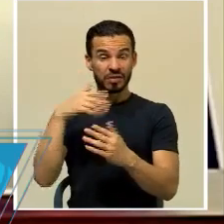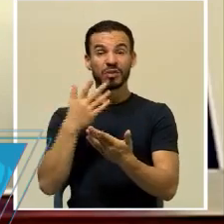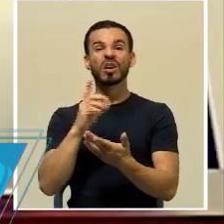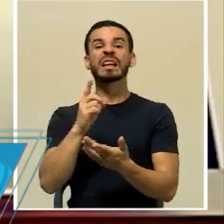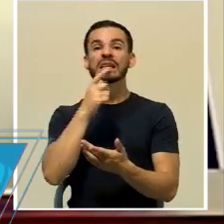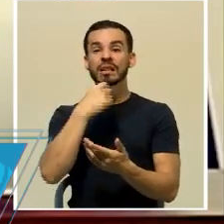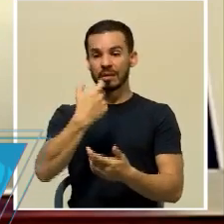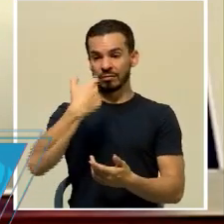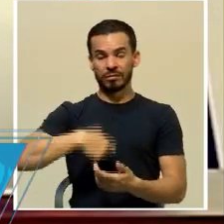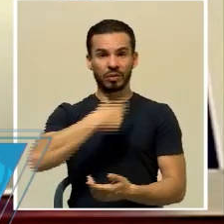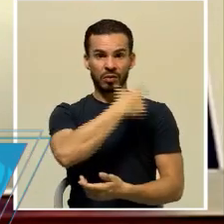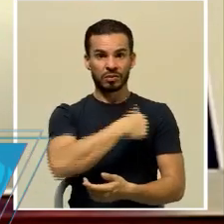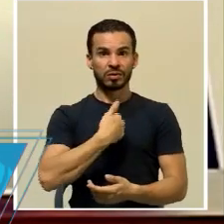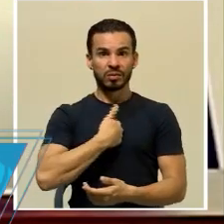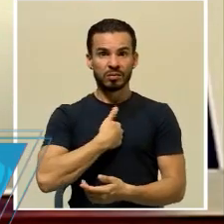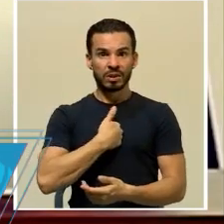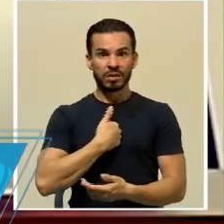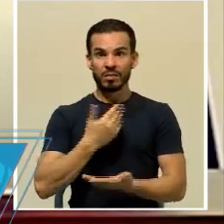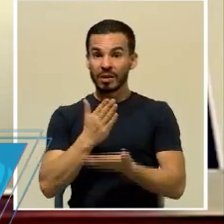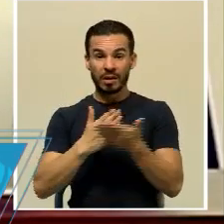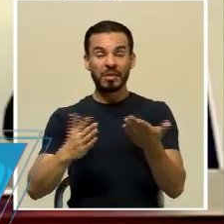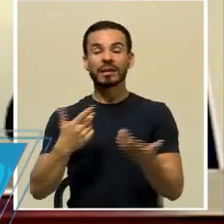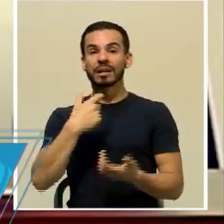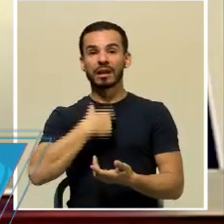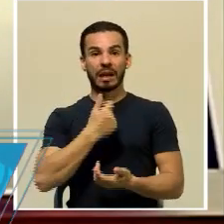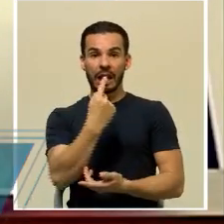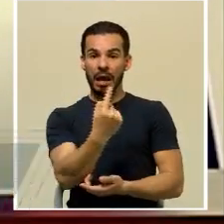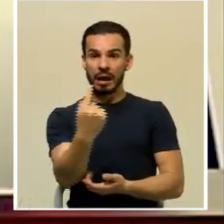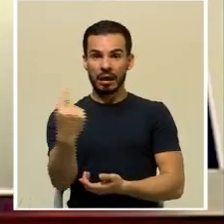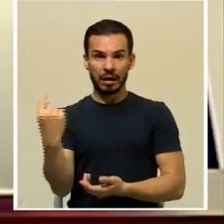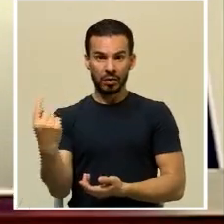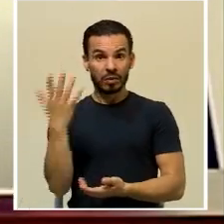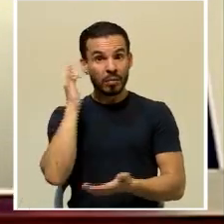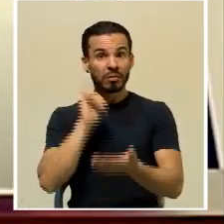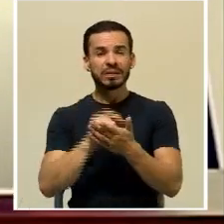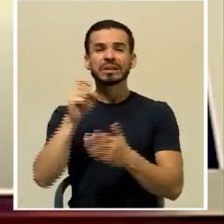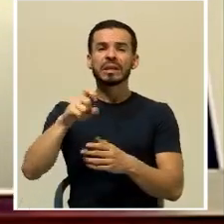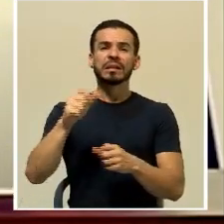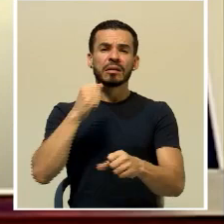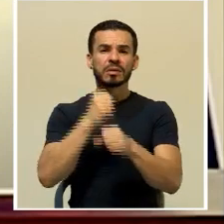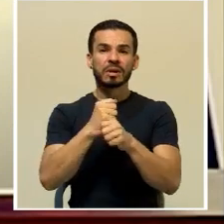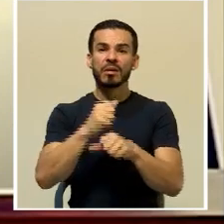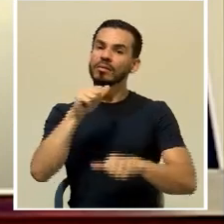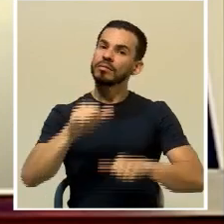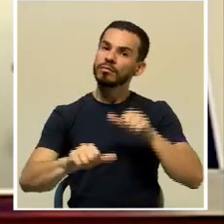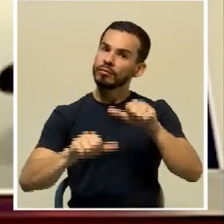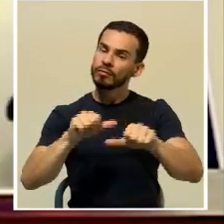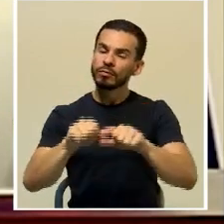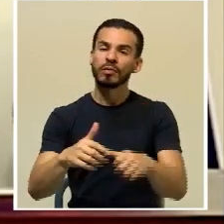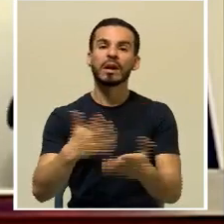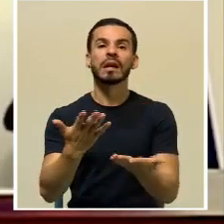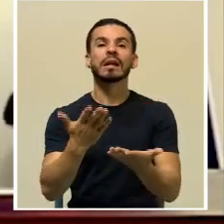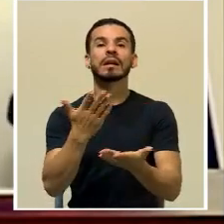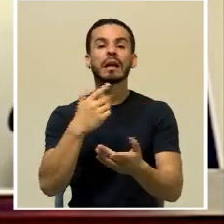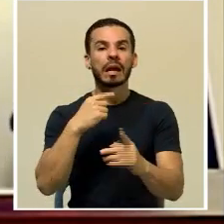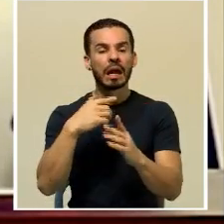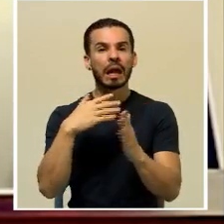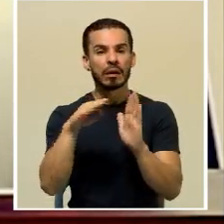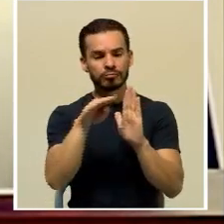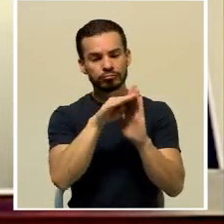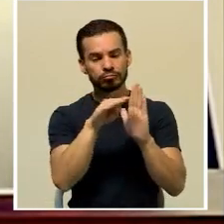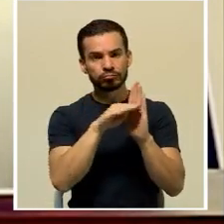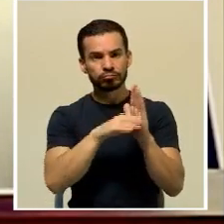la prevención solo está de nuestro lado y por eso necesitamos trabajar muy fuertemente en las